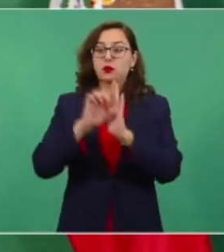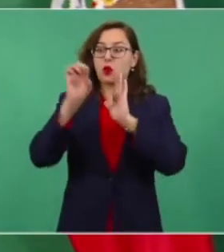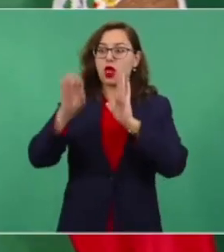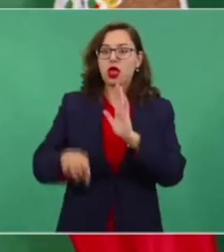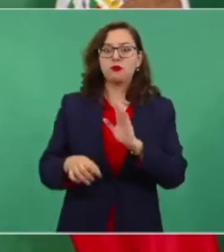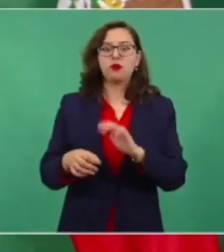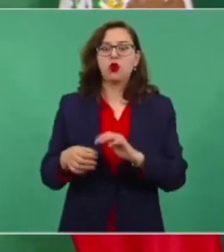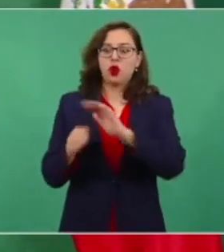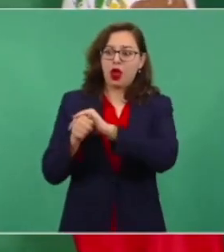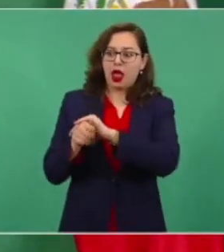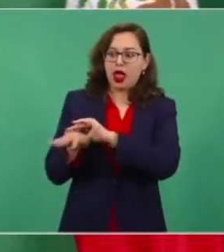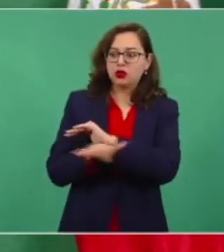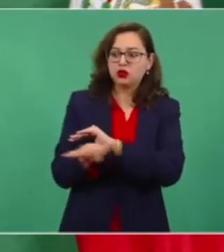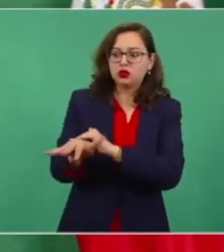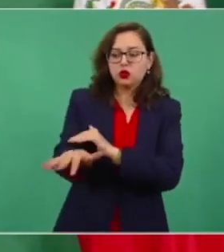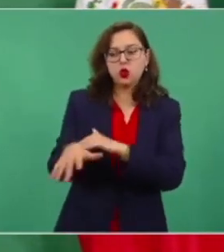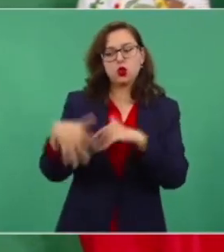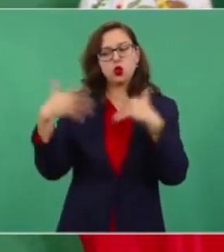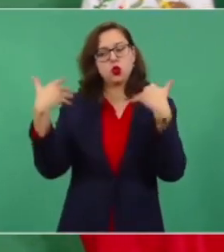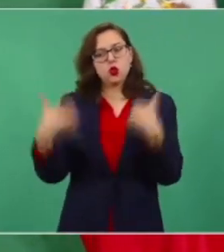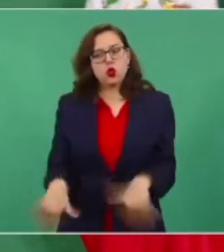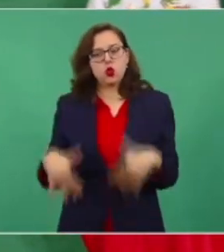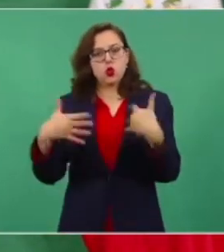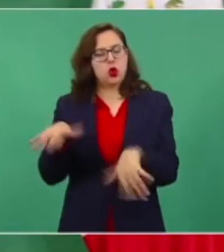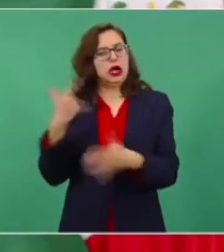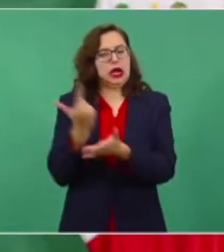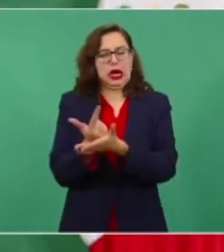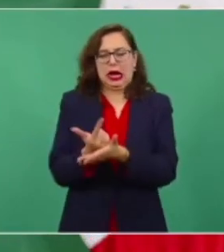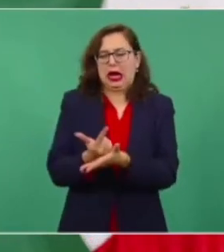Ayotzinapa. En eso sí,